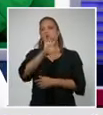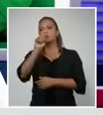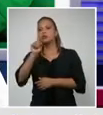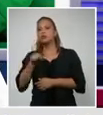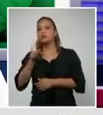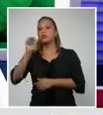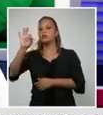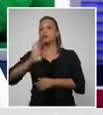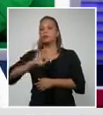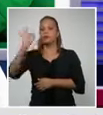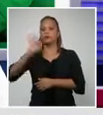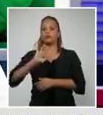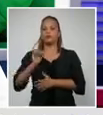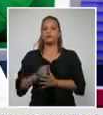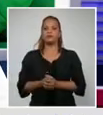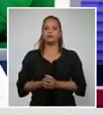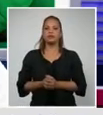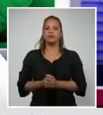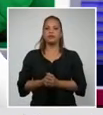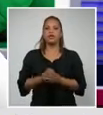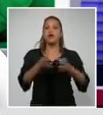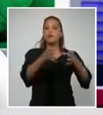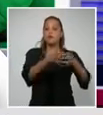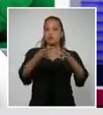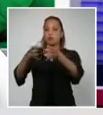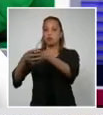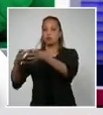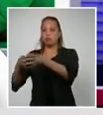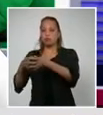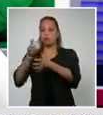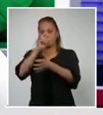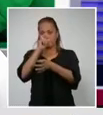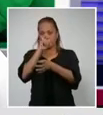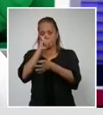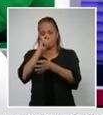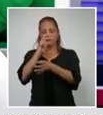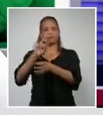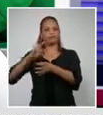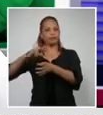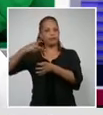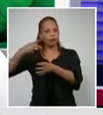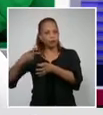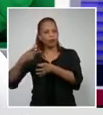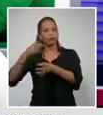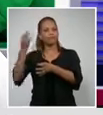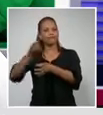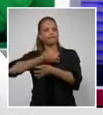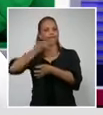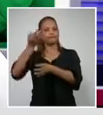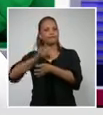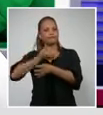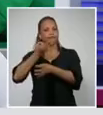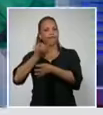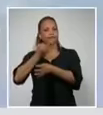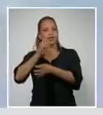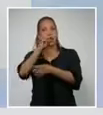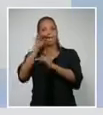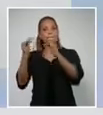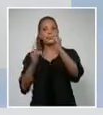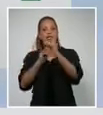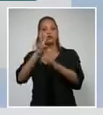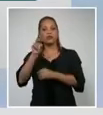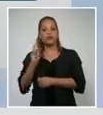51,8%. Por grupos de edades, y vamos de nuevo a los menores de 20 años,